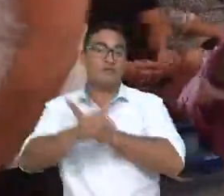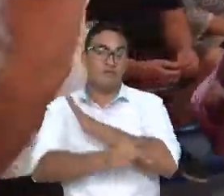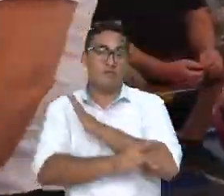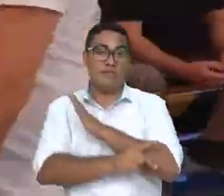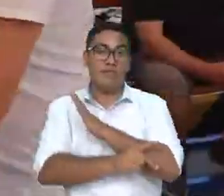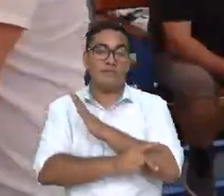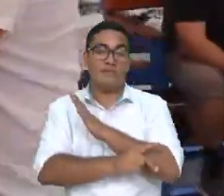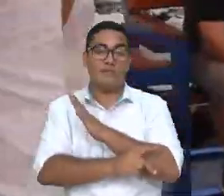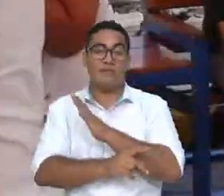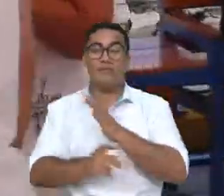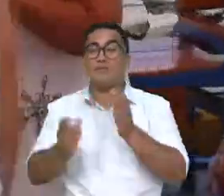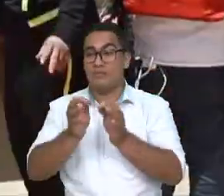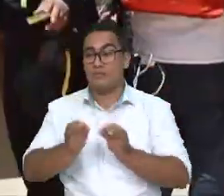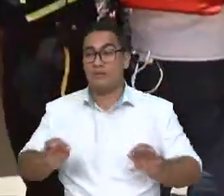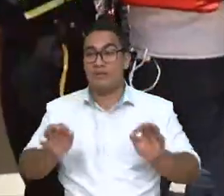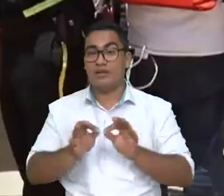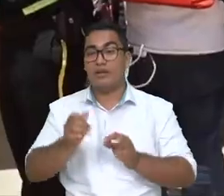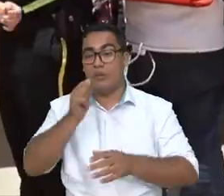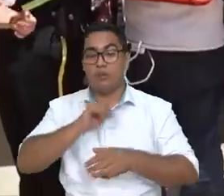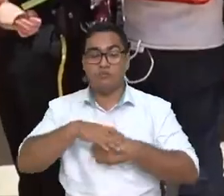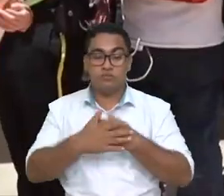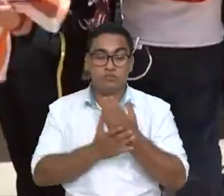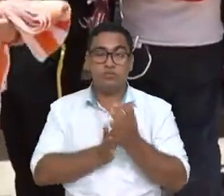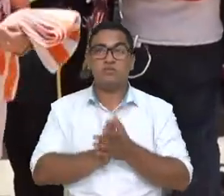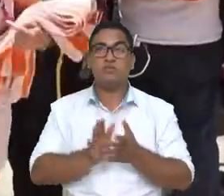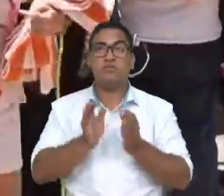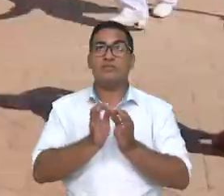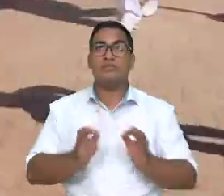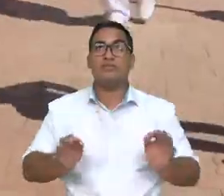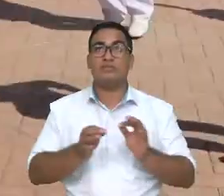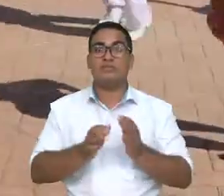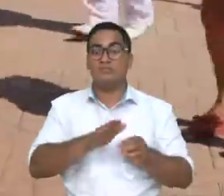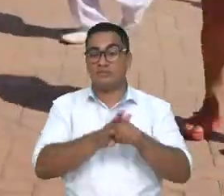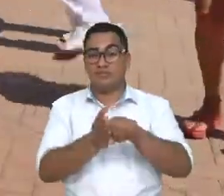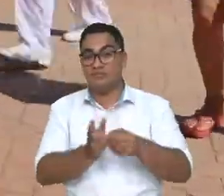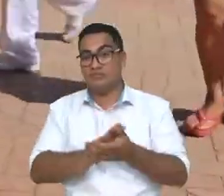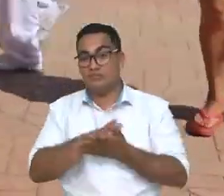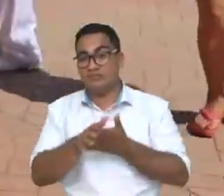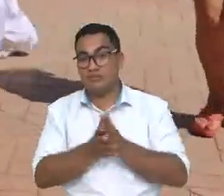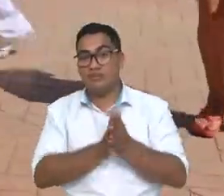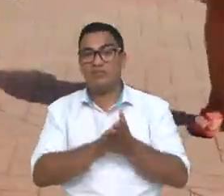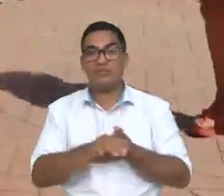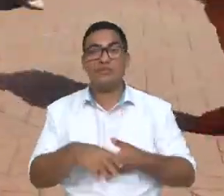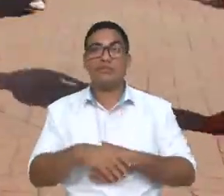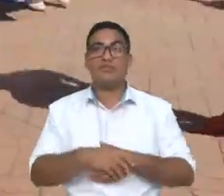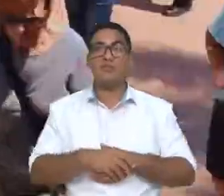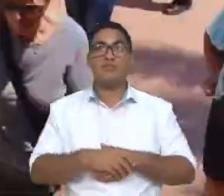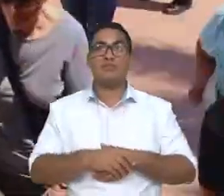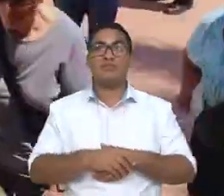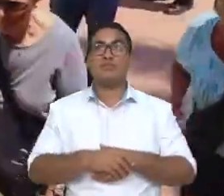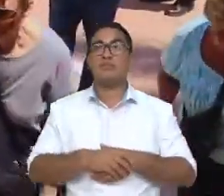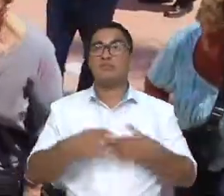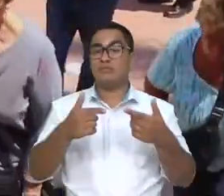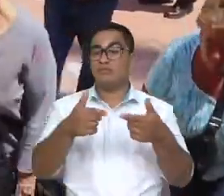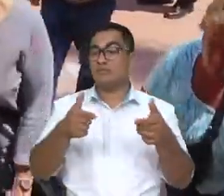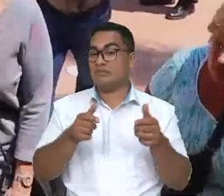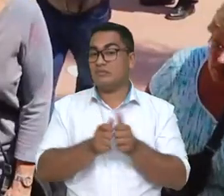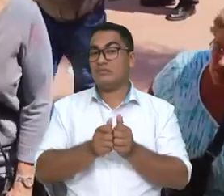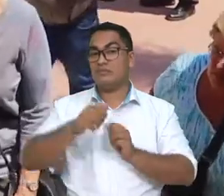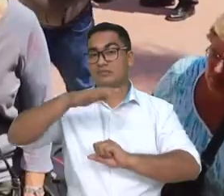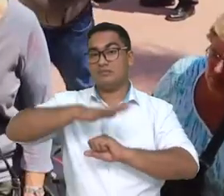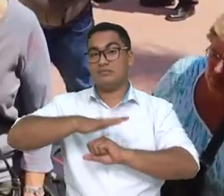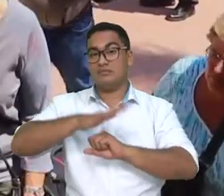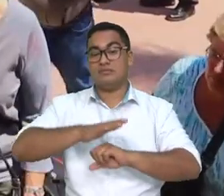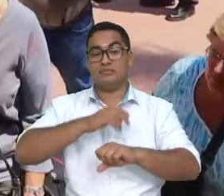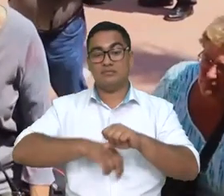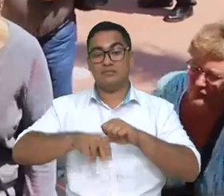les indica el lavado de manos y el uso de alcohol gel. Se formó una comisión